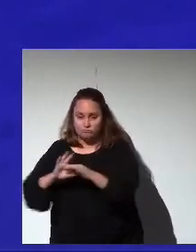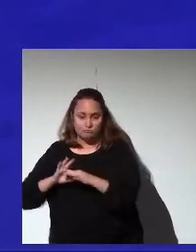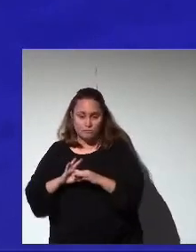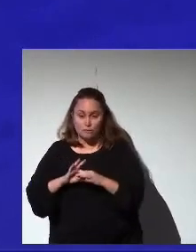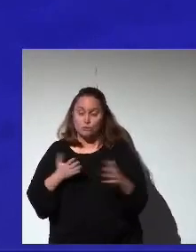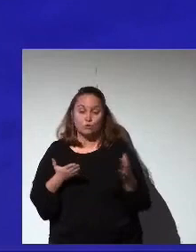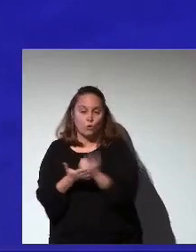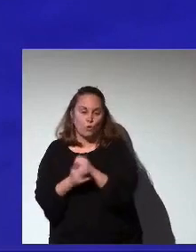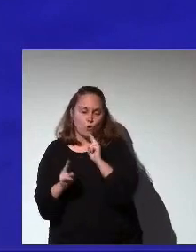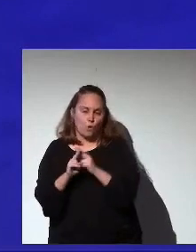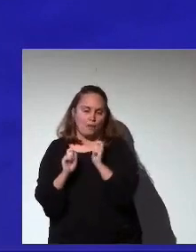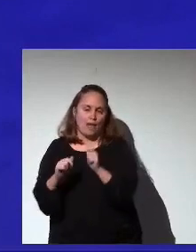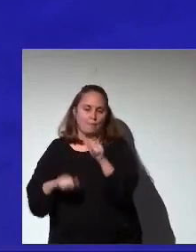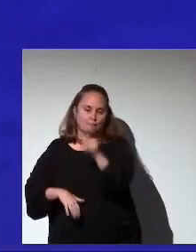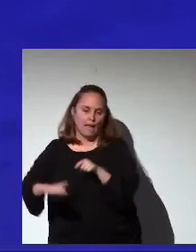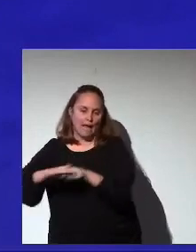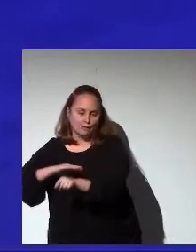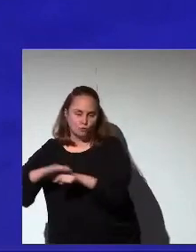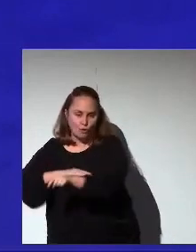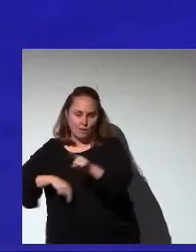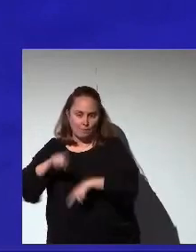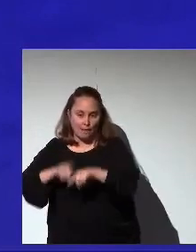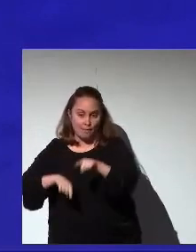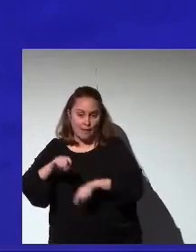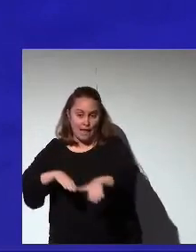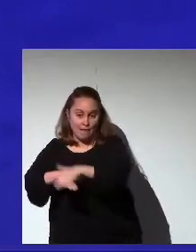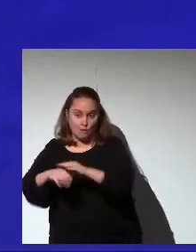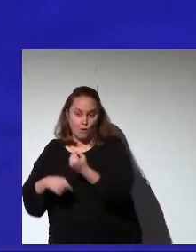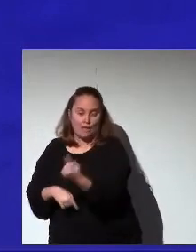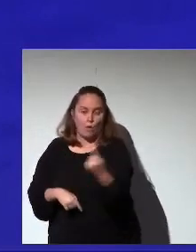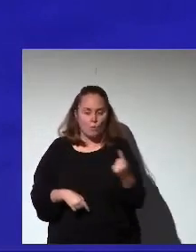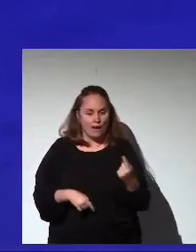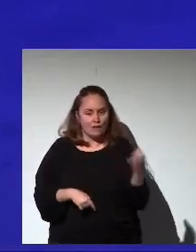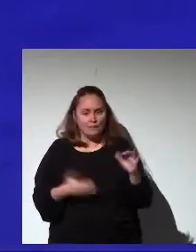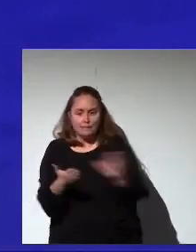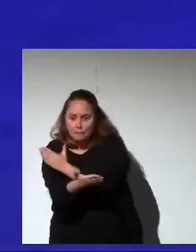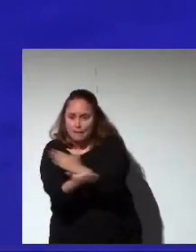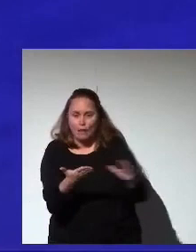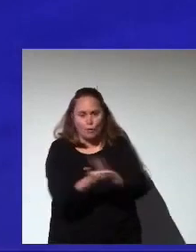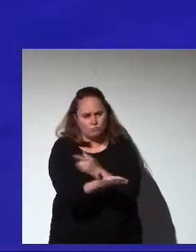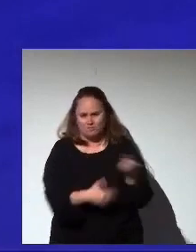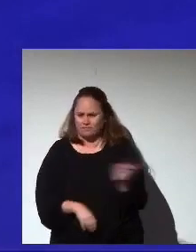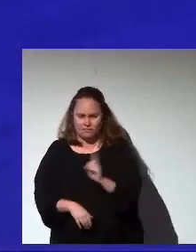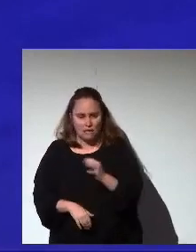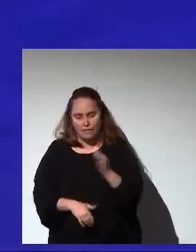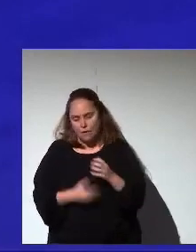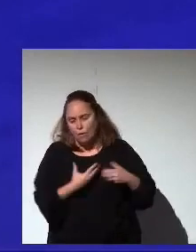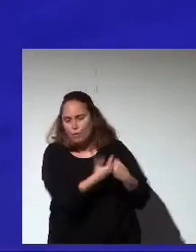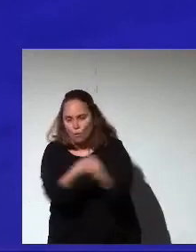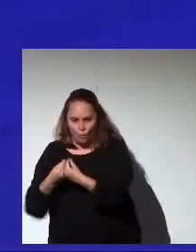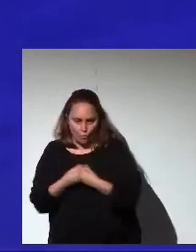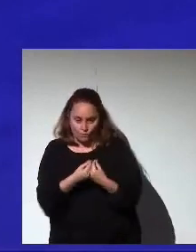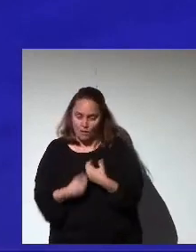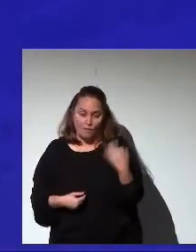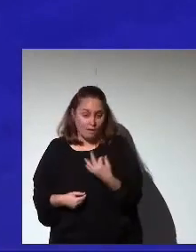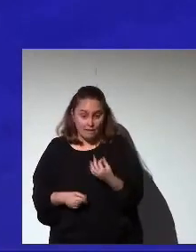los gestores de diferentes competencias juntas y no se puede actuar uno sin otro ni otro sin uno. Y eso es exactamente lo